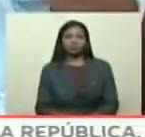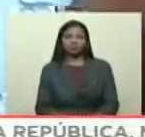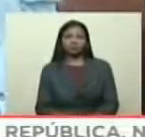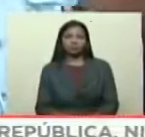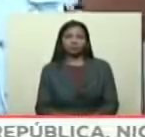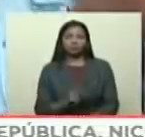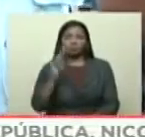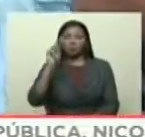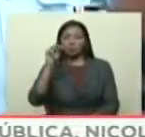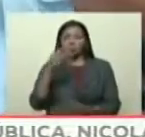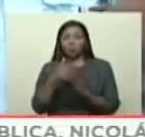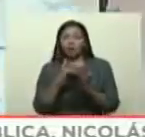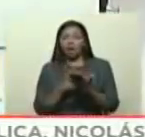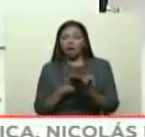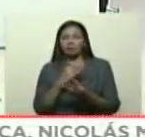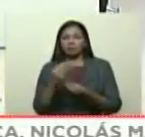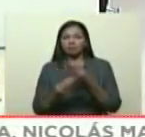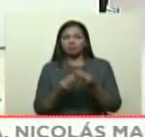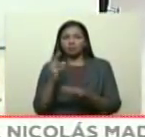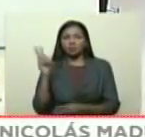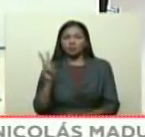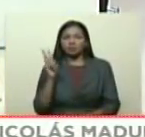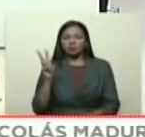Nunca antes esto se hizo por Venezuela.